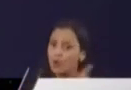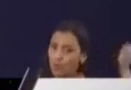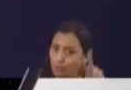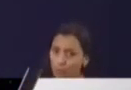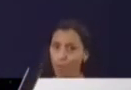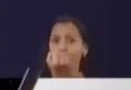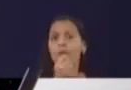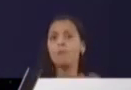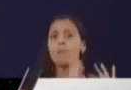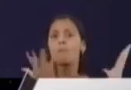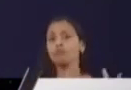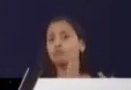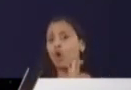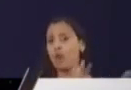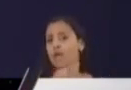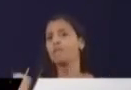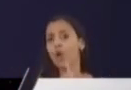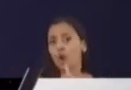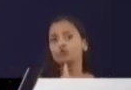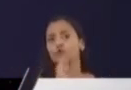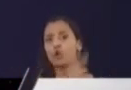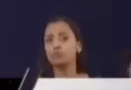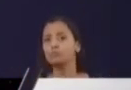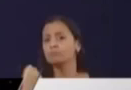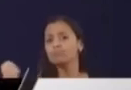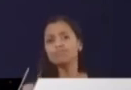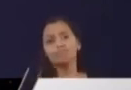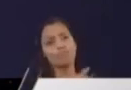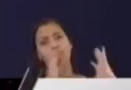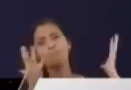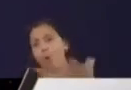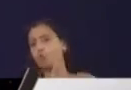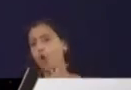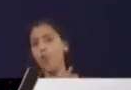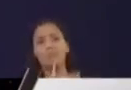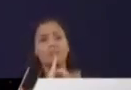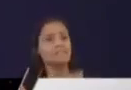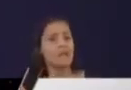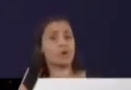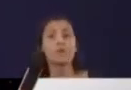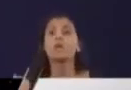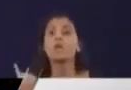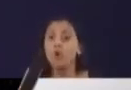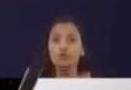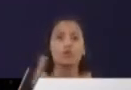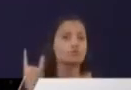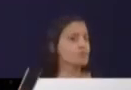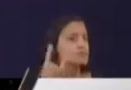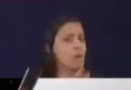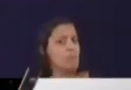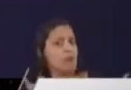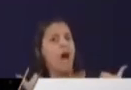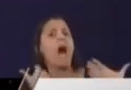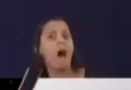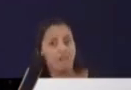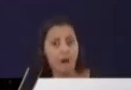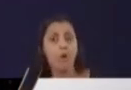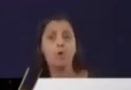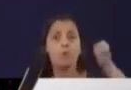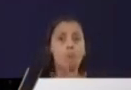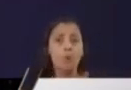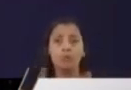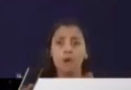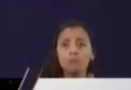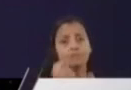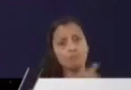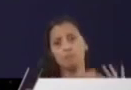es el mundo el que nosotros defendemos y al cual en el cual nosotros vamos a estar inmersos siem y que vamos a